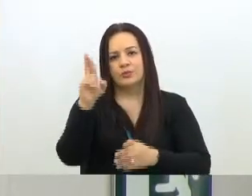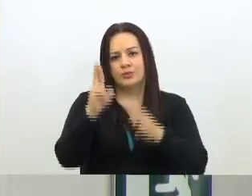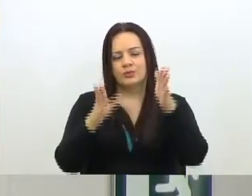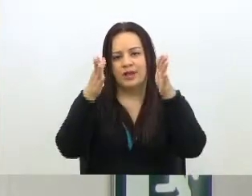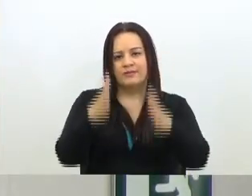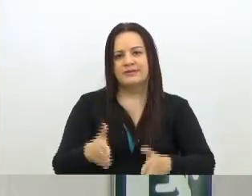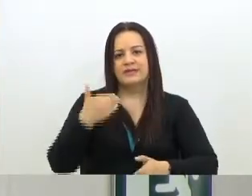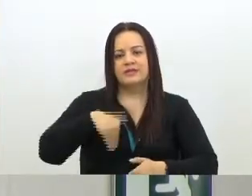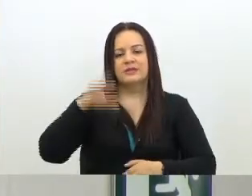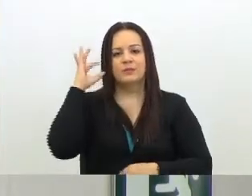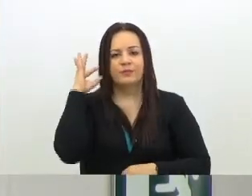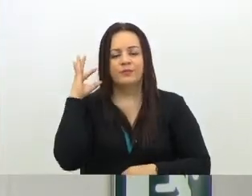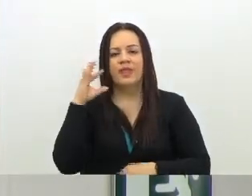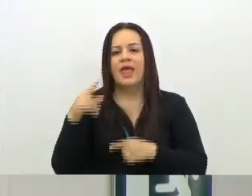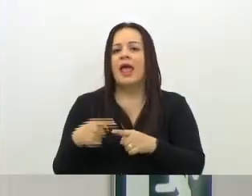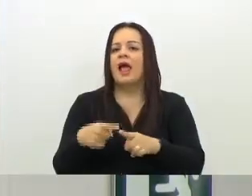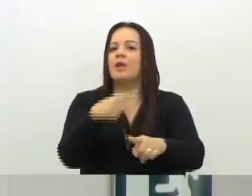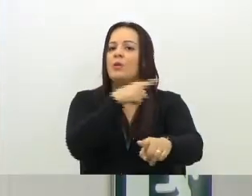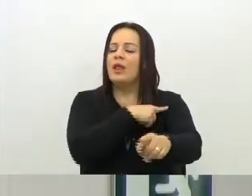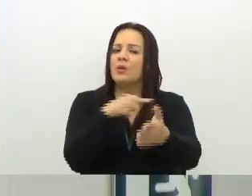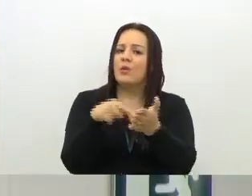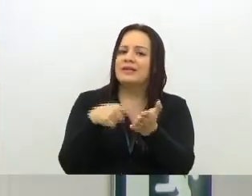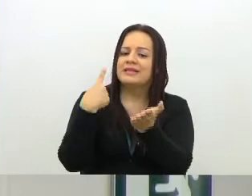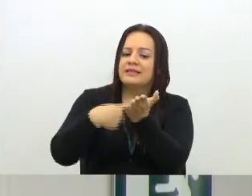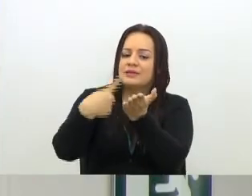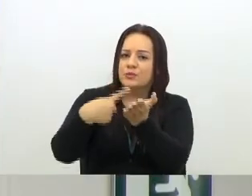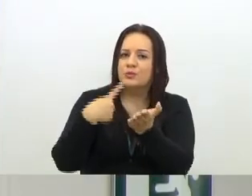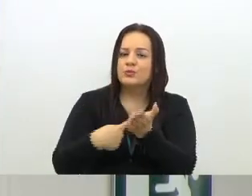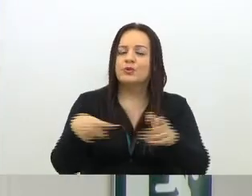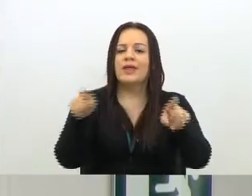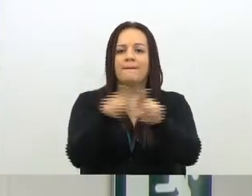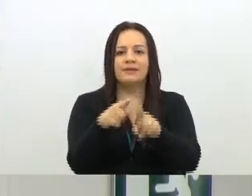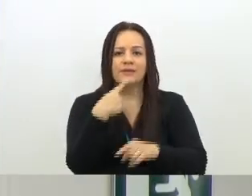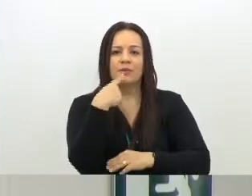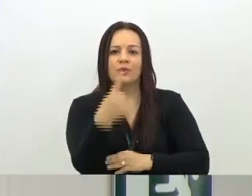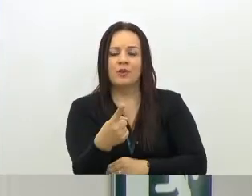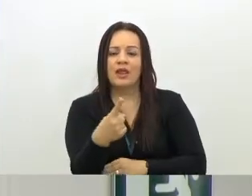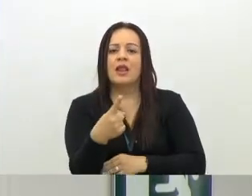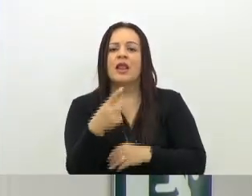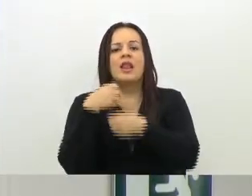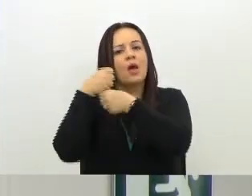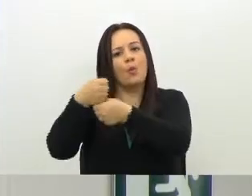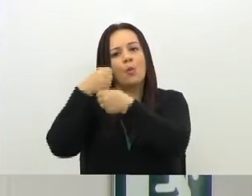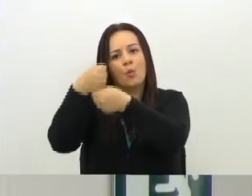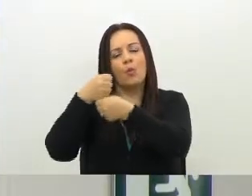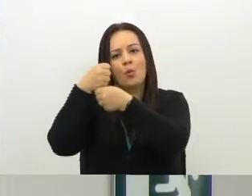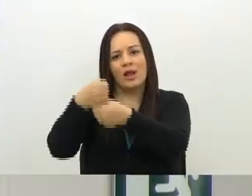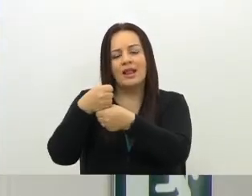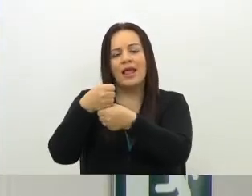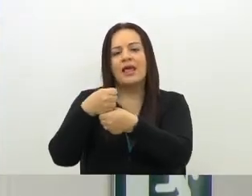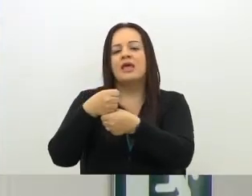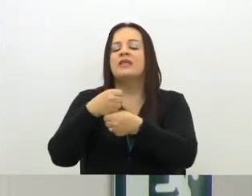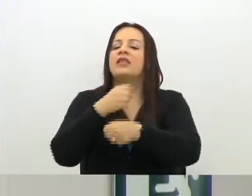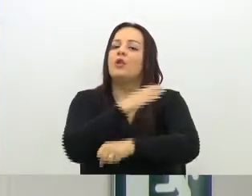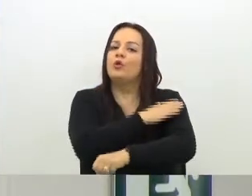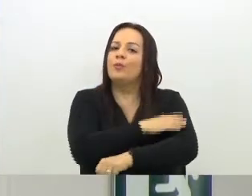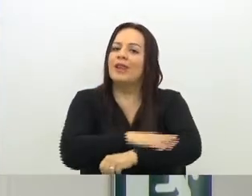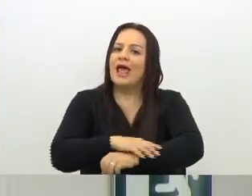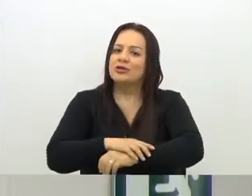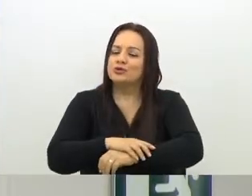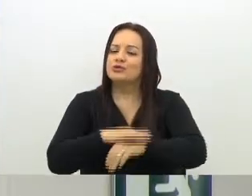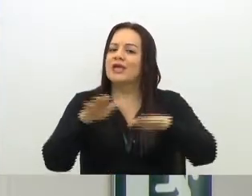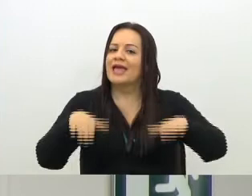costarricenses. A lo largo de esta discusión se mencionó la huelga de los brazos caídos, que debemos recordar que